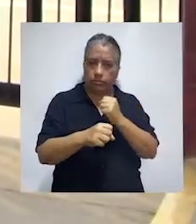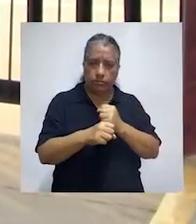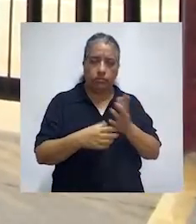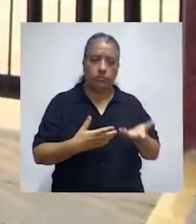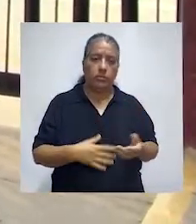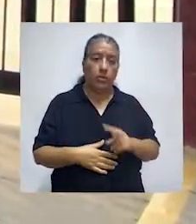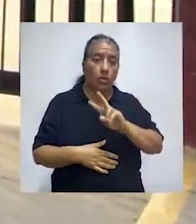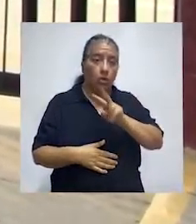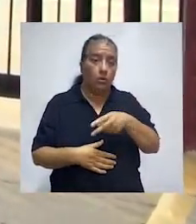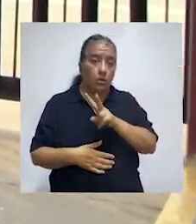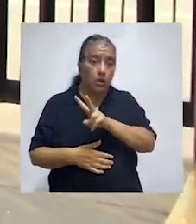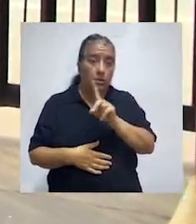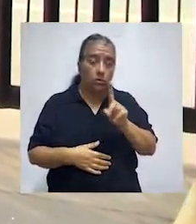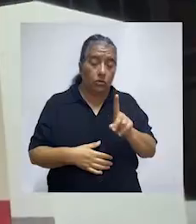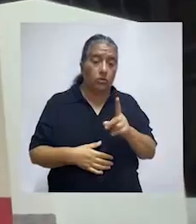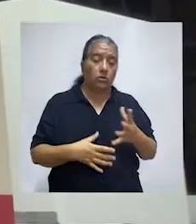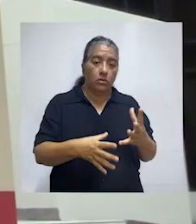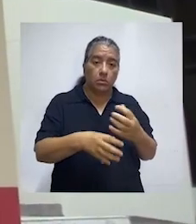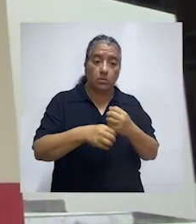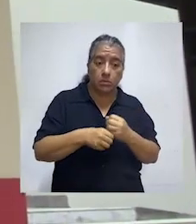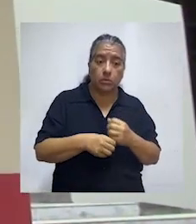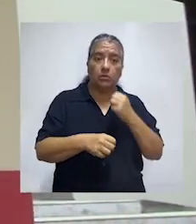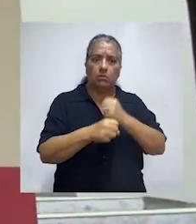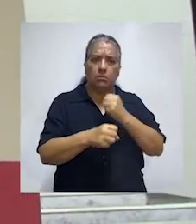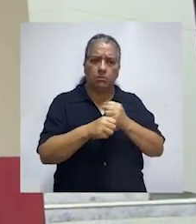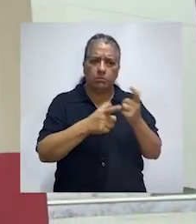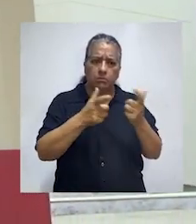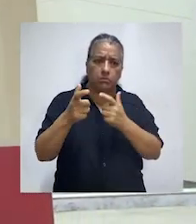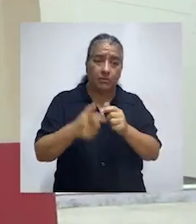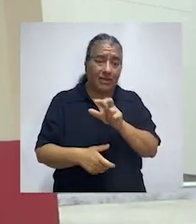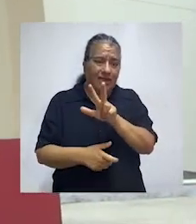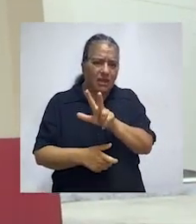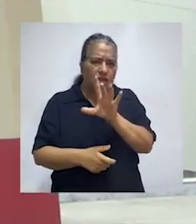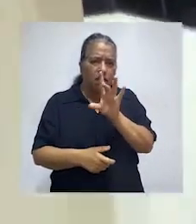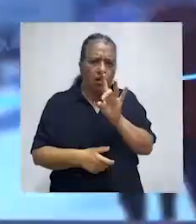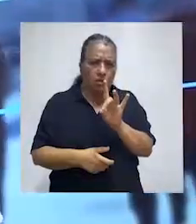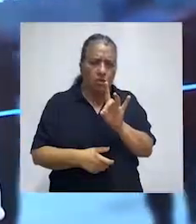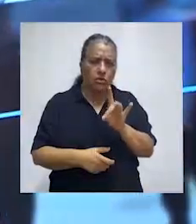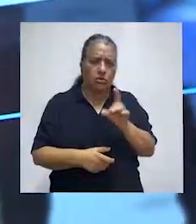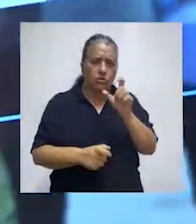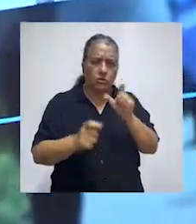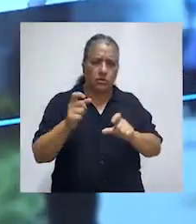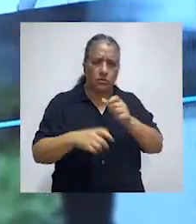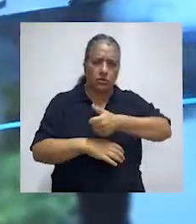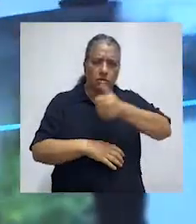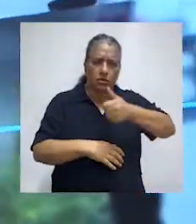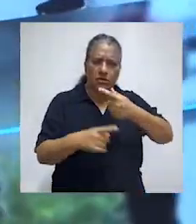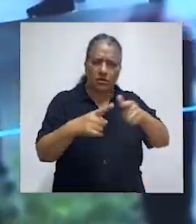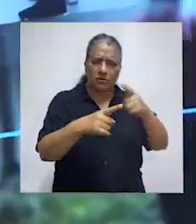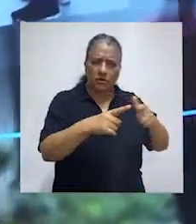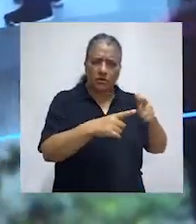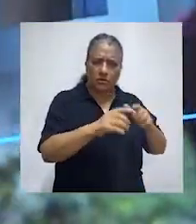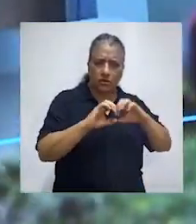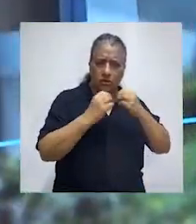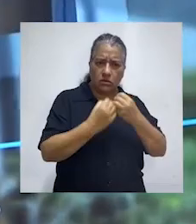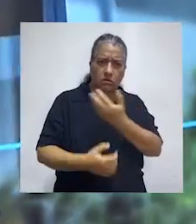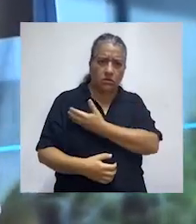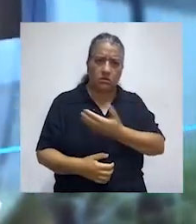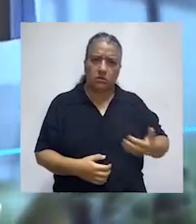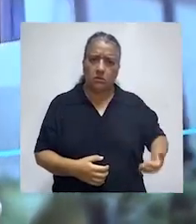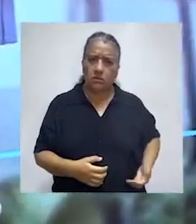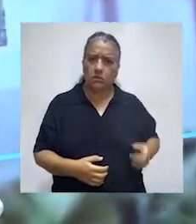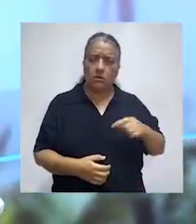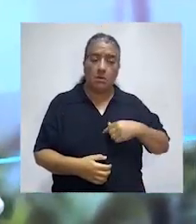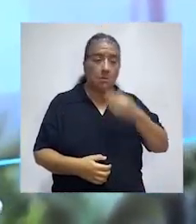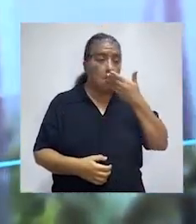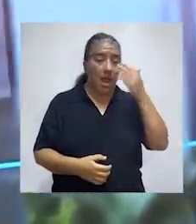que afrontaron un debido proceso administrativo en el que se incluye el derecho a la defensa, los principios de legalidad y tipicidad, entre otros, han